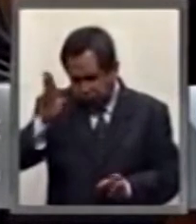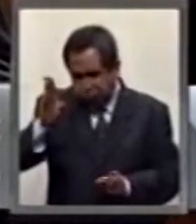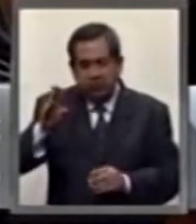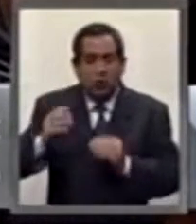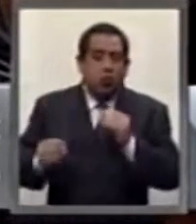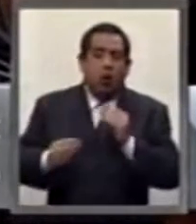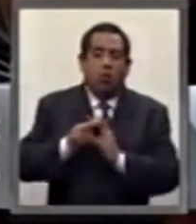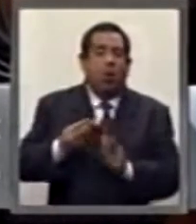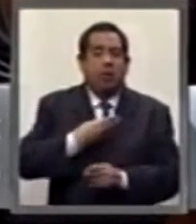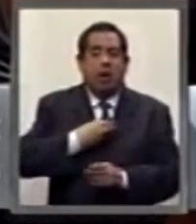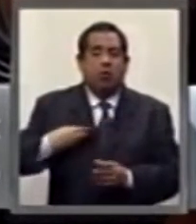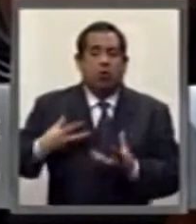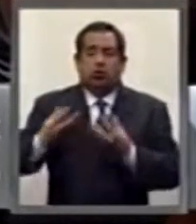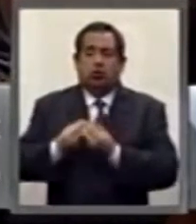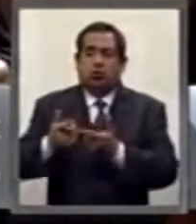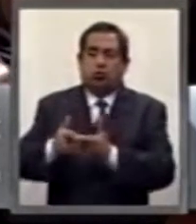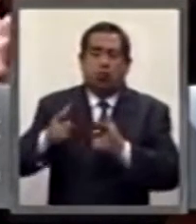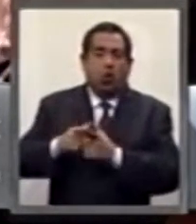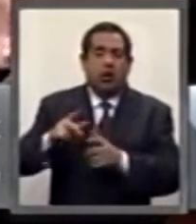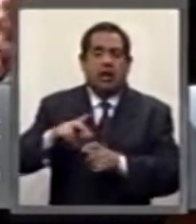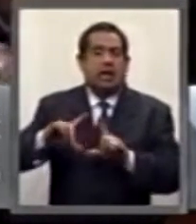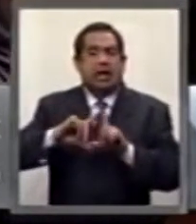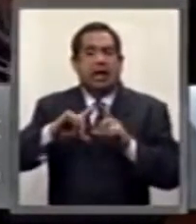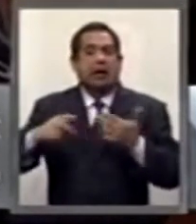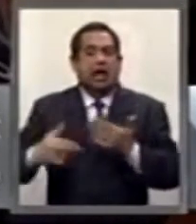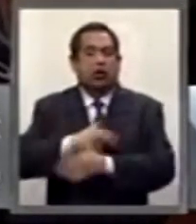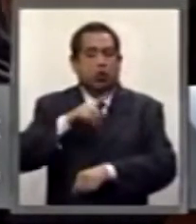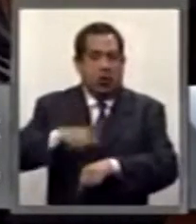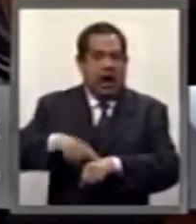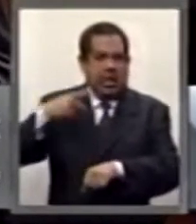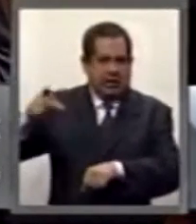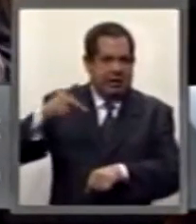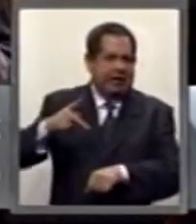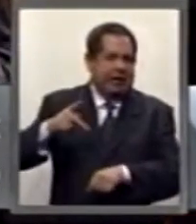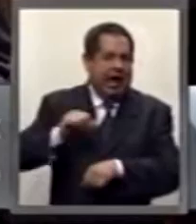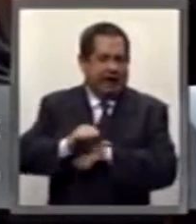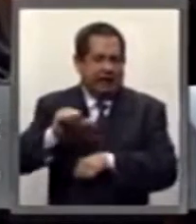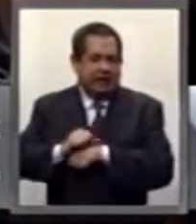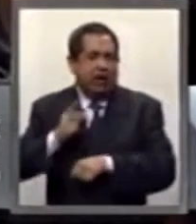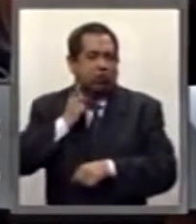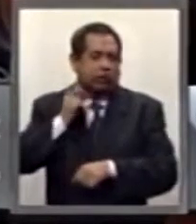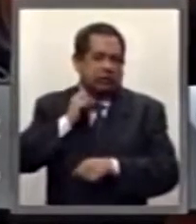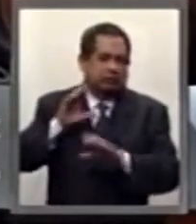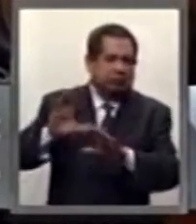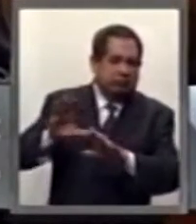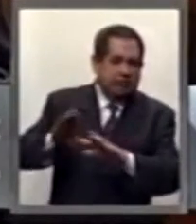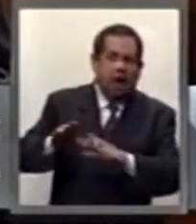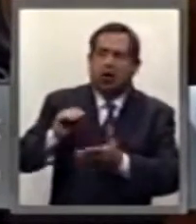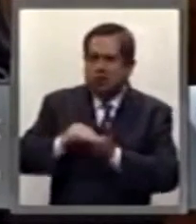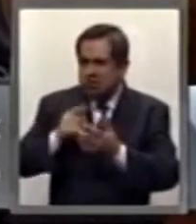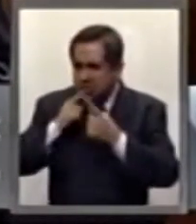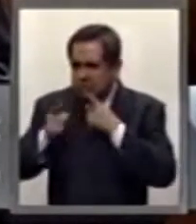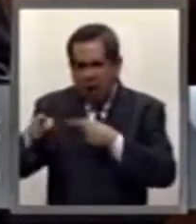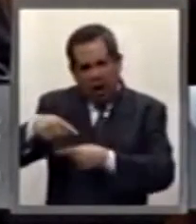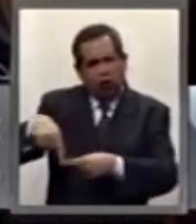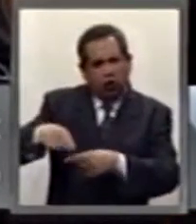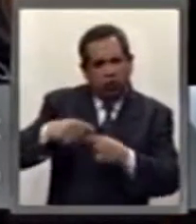a los nuevos integrantes del Poder Legislativo Nacional y Provincial de ese país y hacer votos para que continúe el diálogo